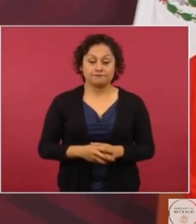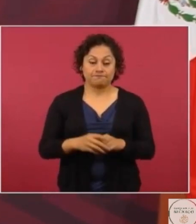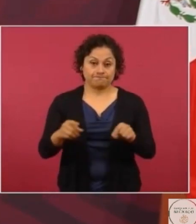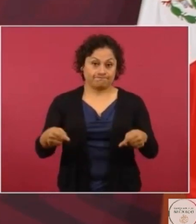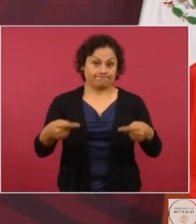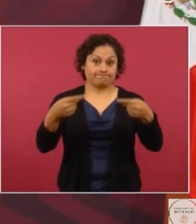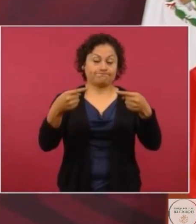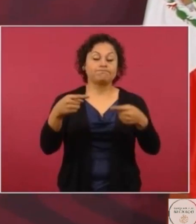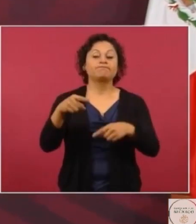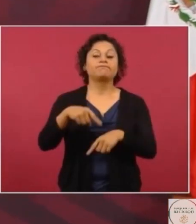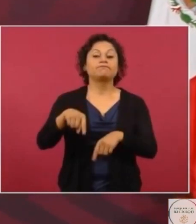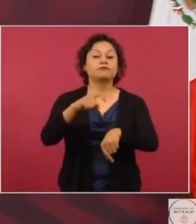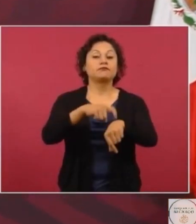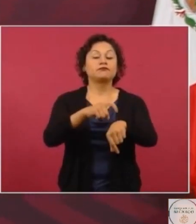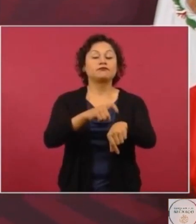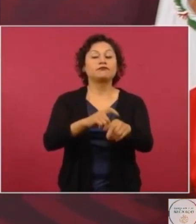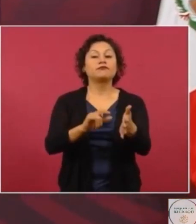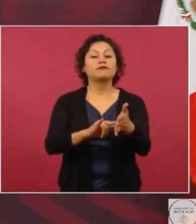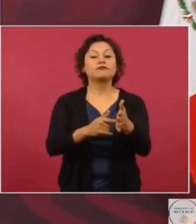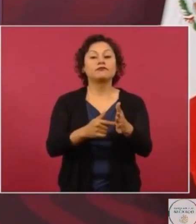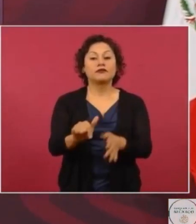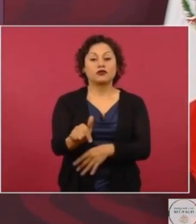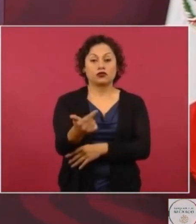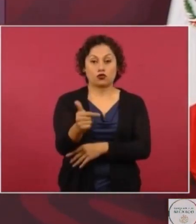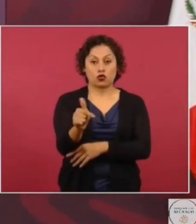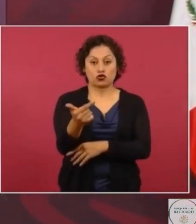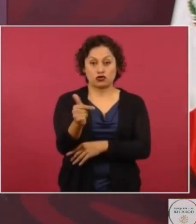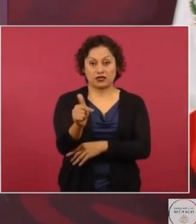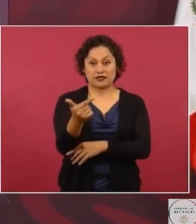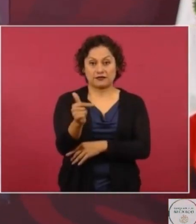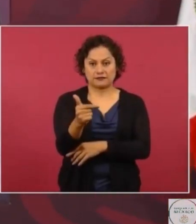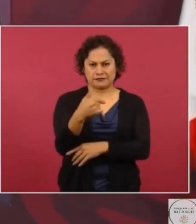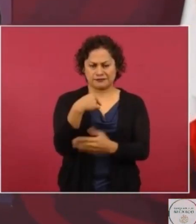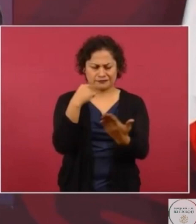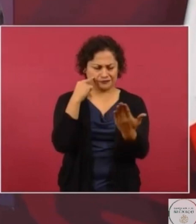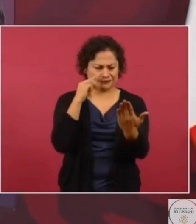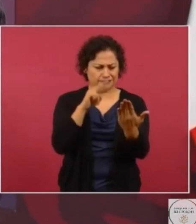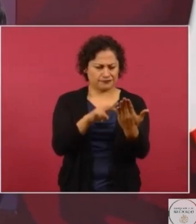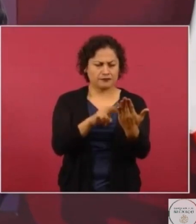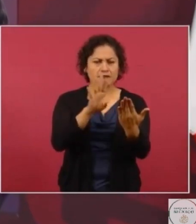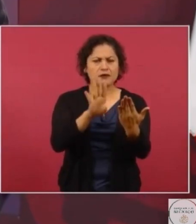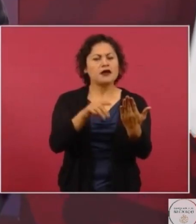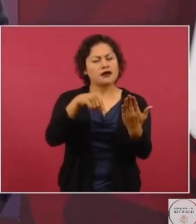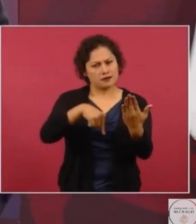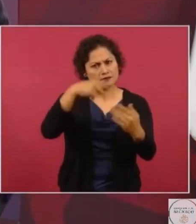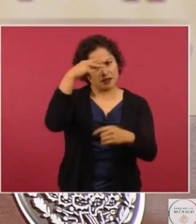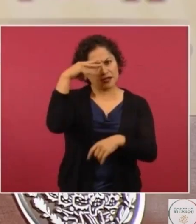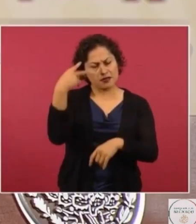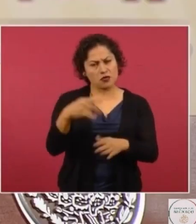a las 12, yo creo que sí es hora de México.